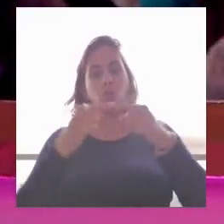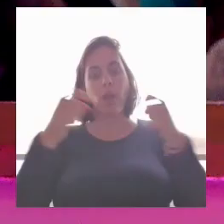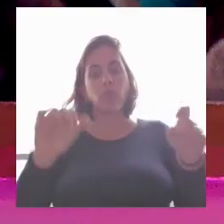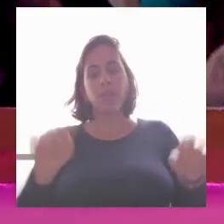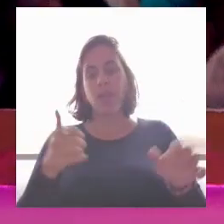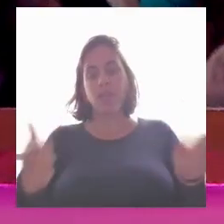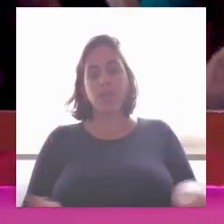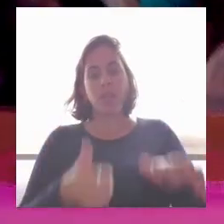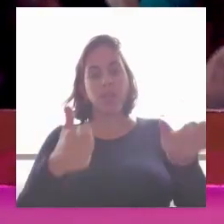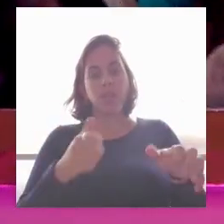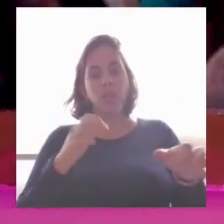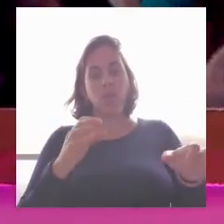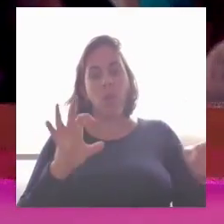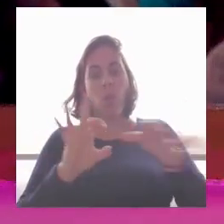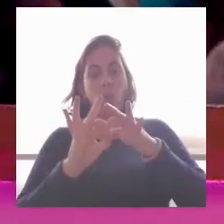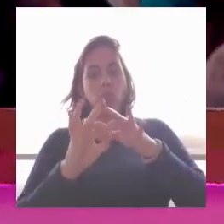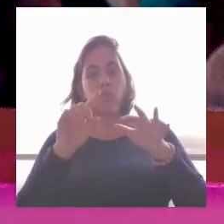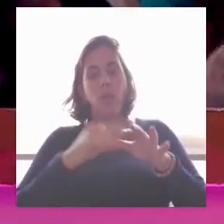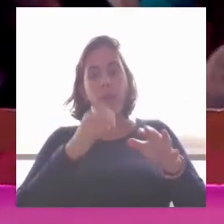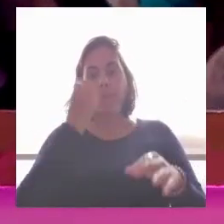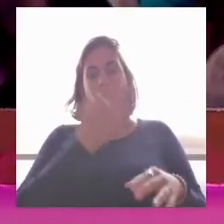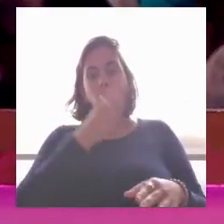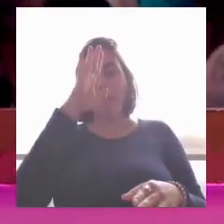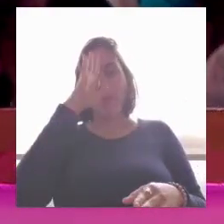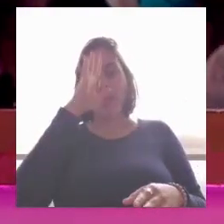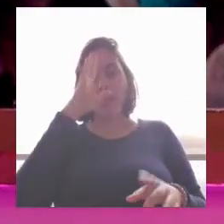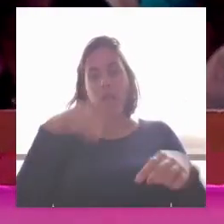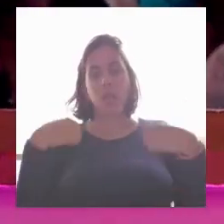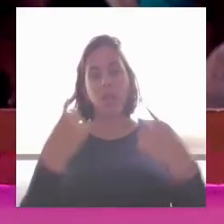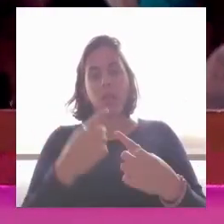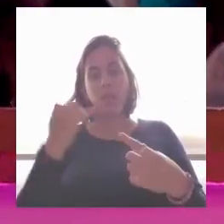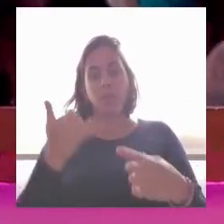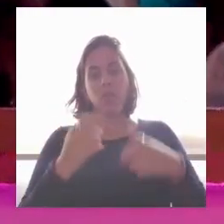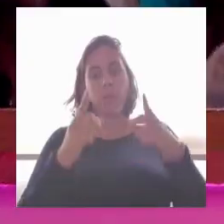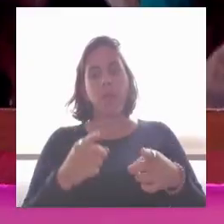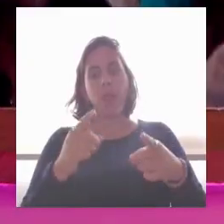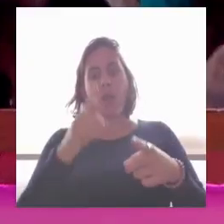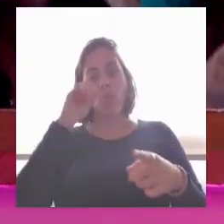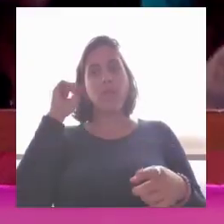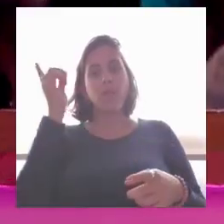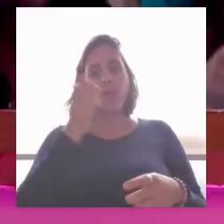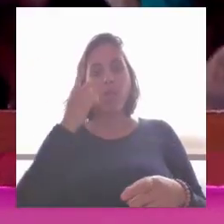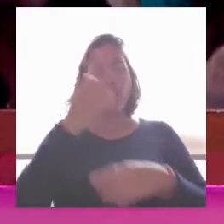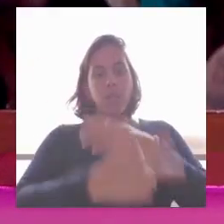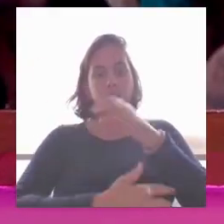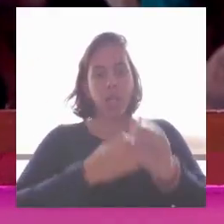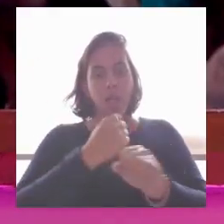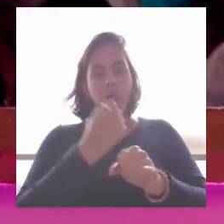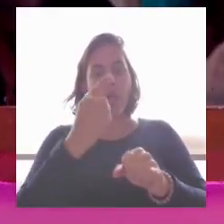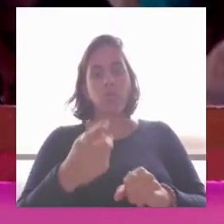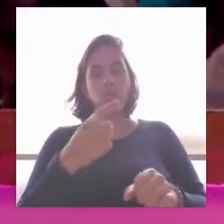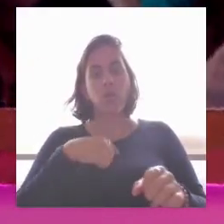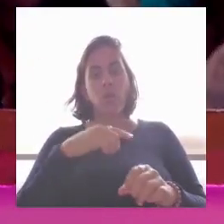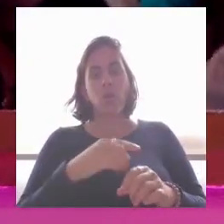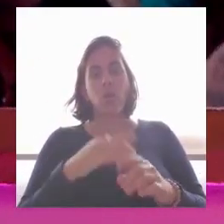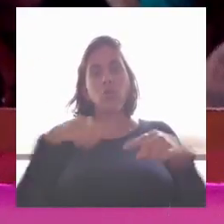De la mano de estas mejoras de los aprendizajes tenemos también la universalización de 3 años, no es menor. Tenemos un porcentaje elevado